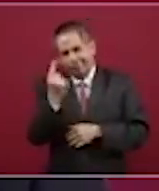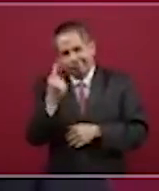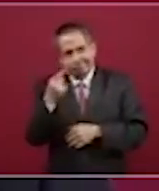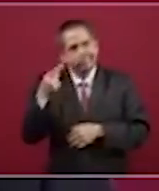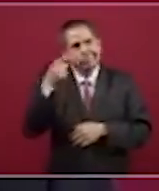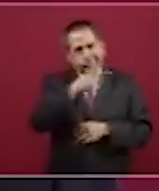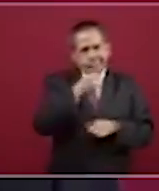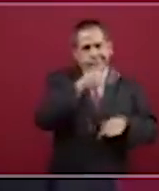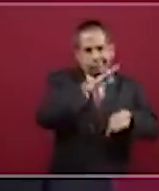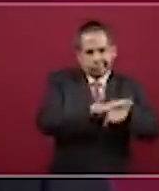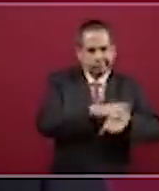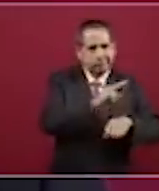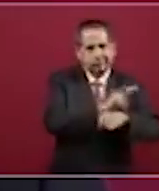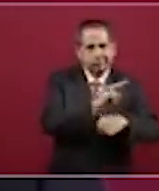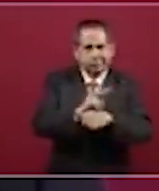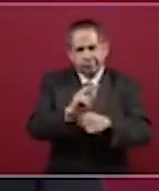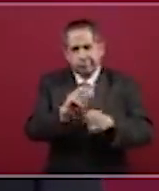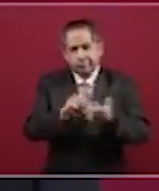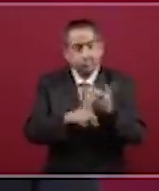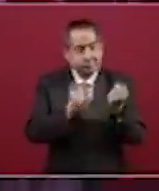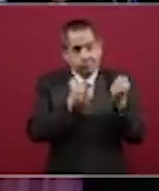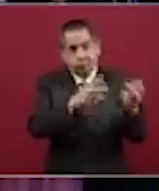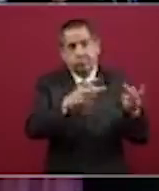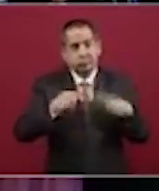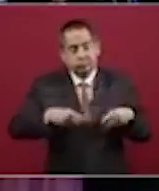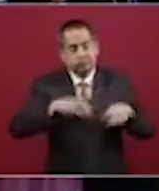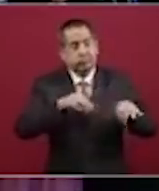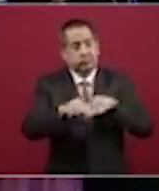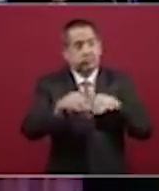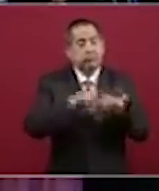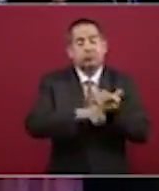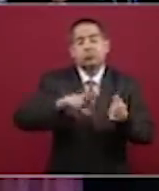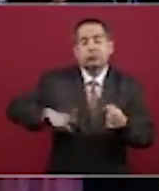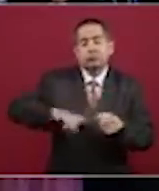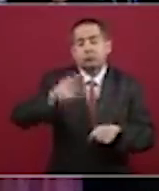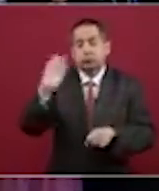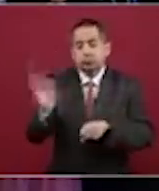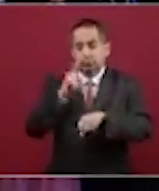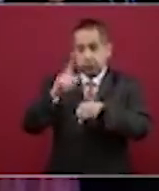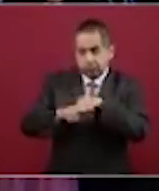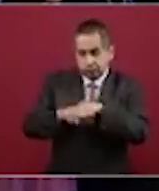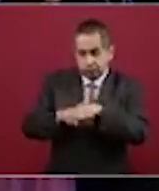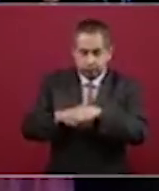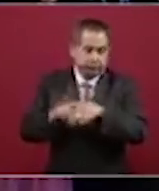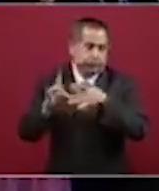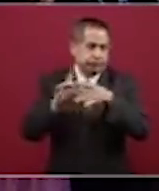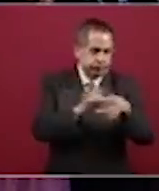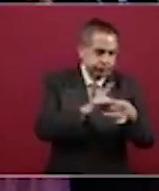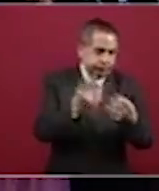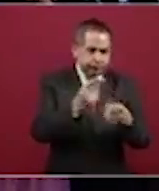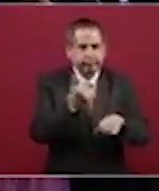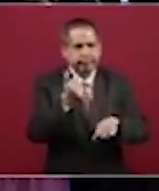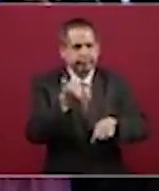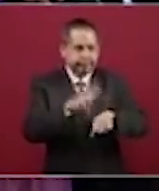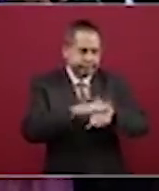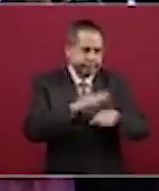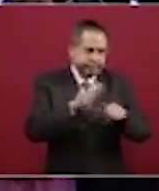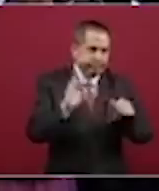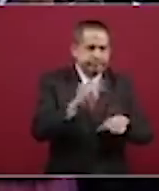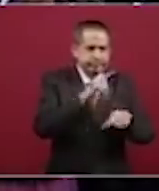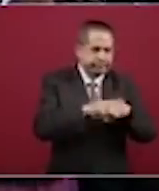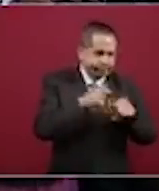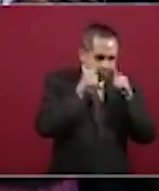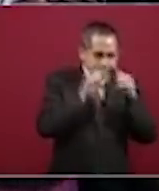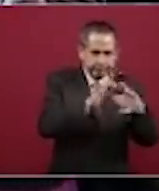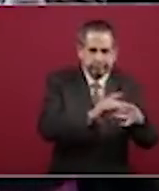área administrativa, son muchos y requieren un área administrativa. Esa es la forma de